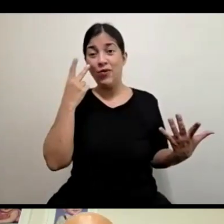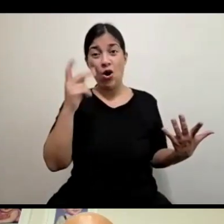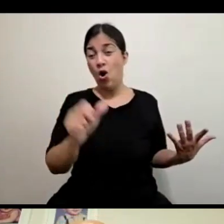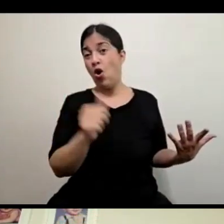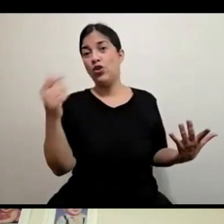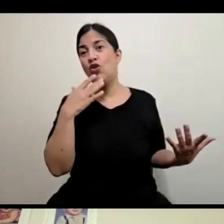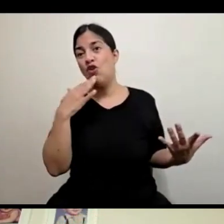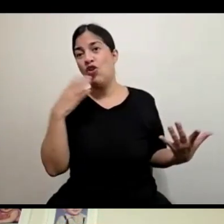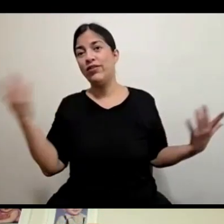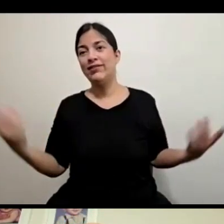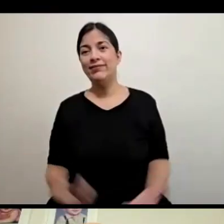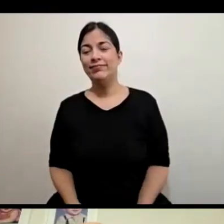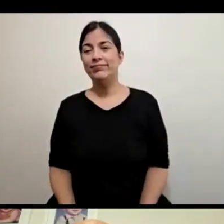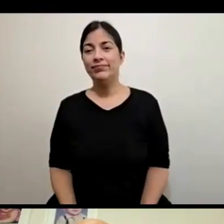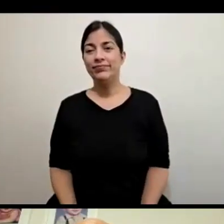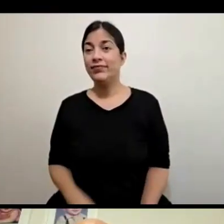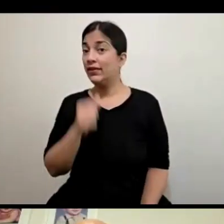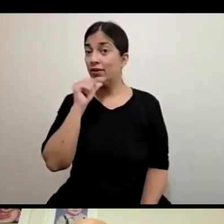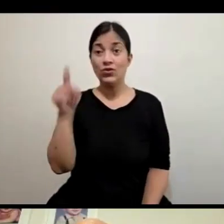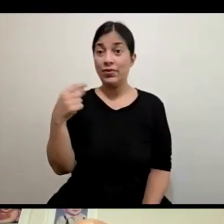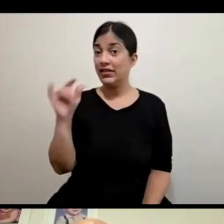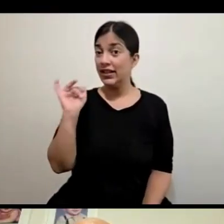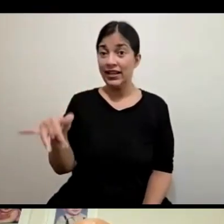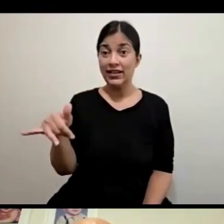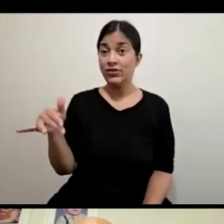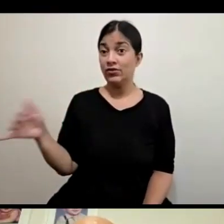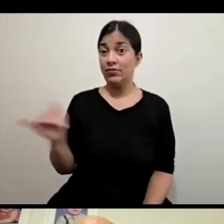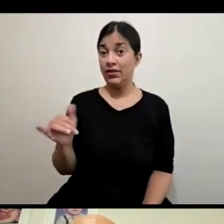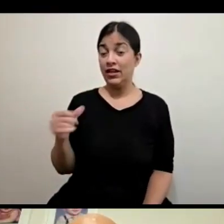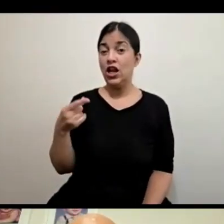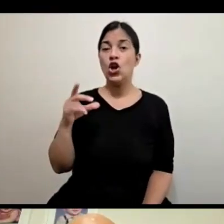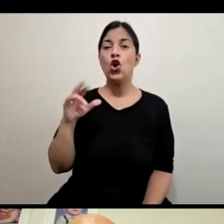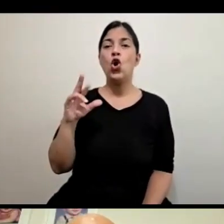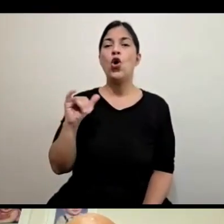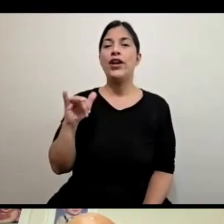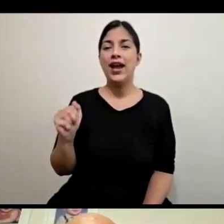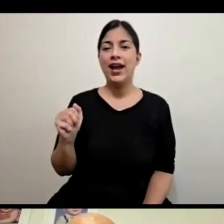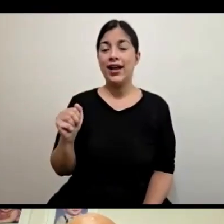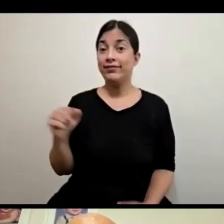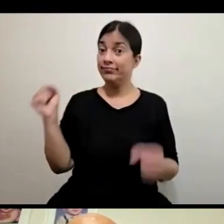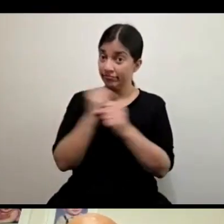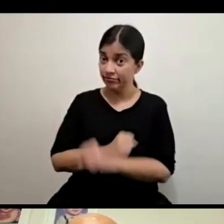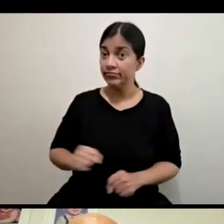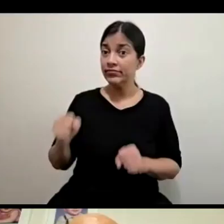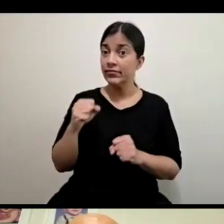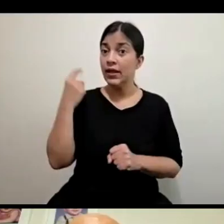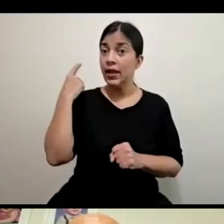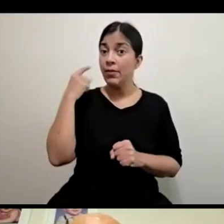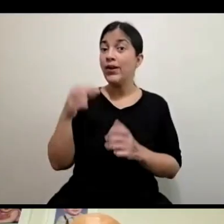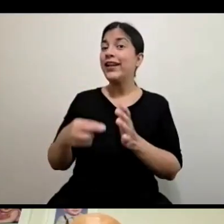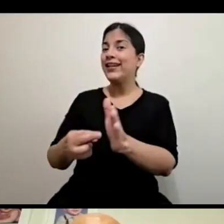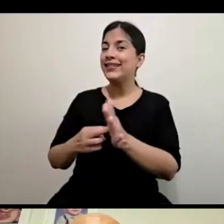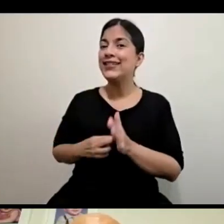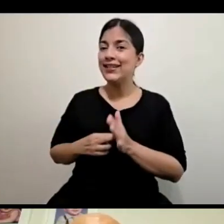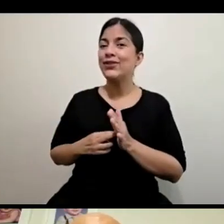color. No solamente eso, sino que sobre todo Gloria defendía mucho cuando eran requisitos que